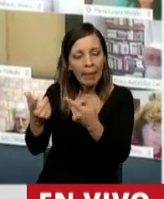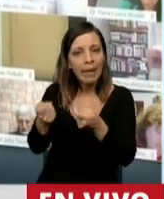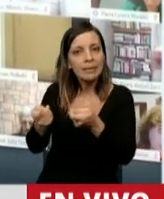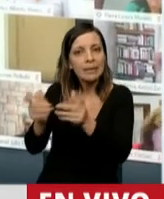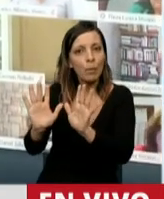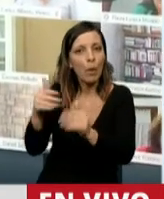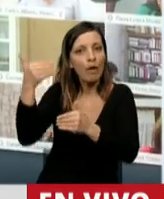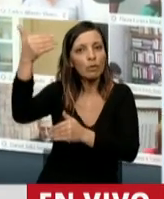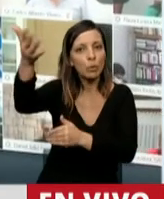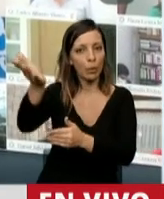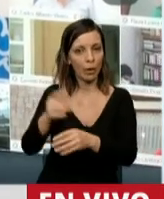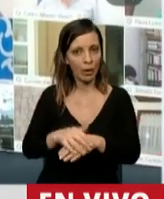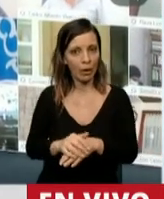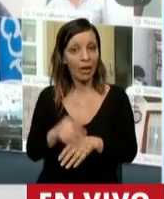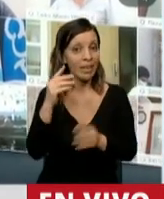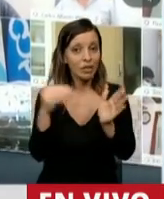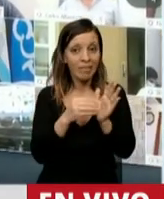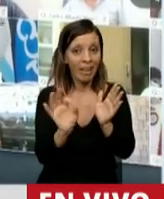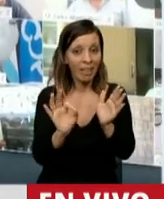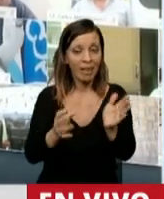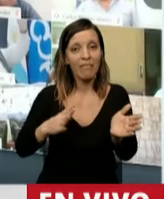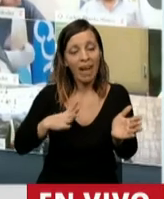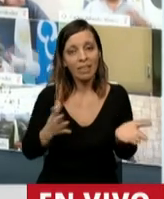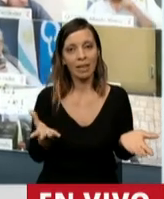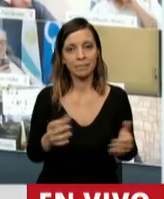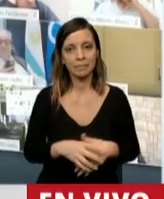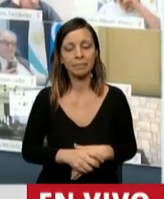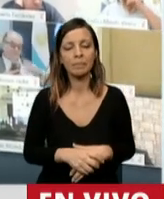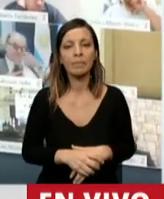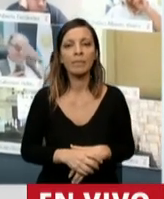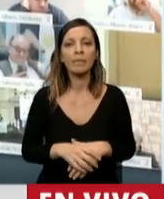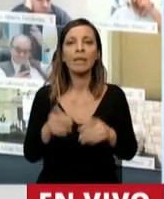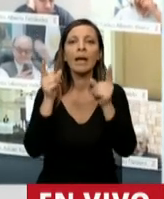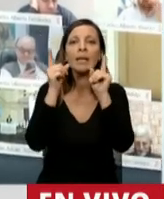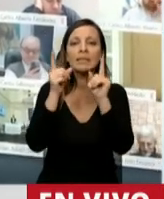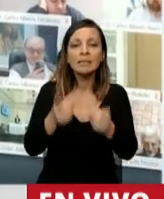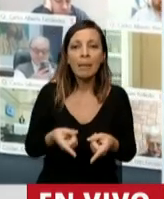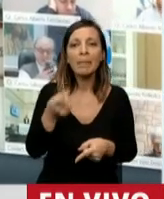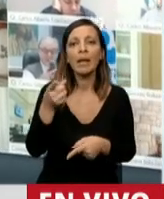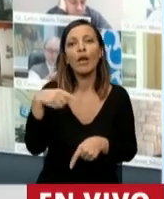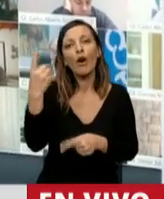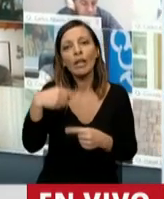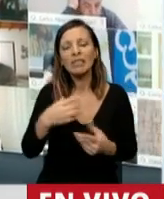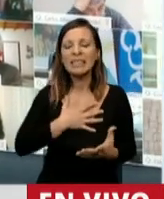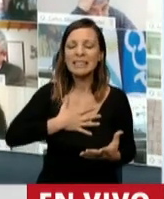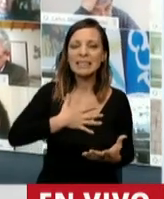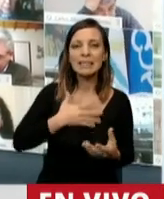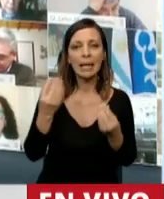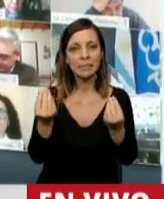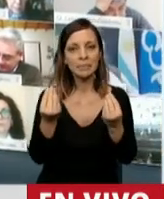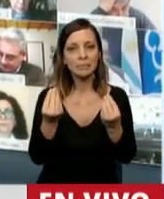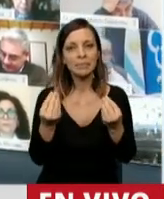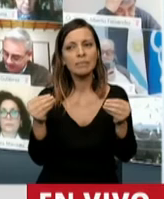futuro no fueron incorporados. Y la segunda cuestión que nos queda también un gran sinsabor es lo que